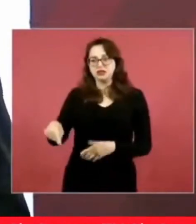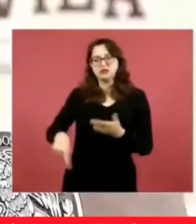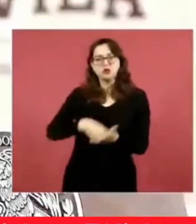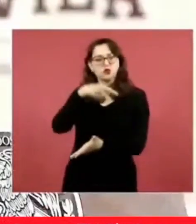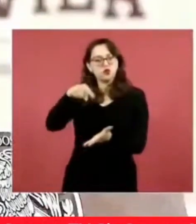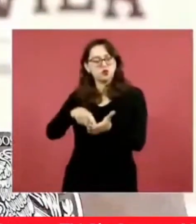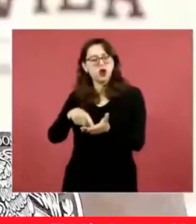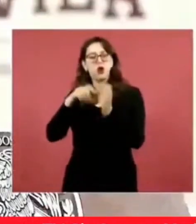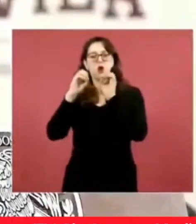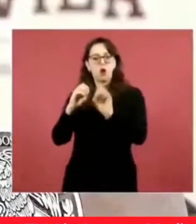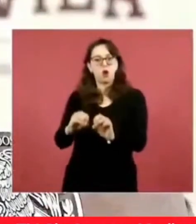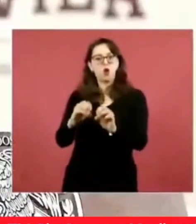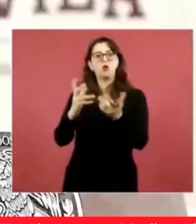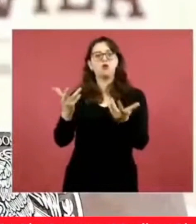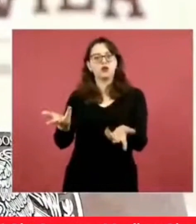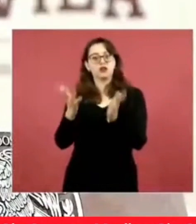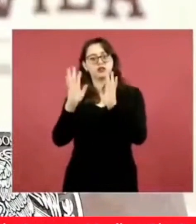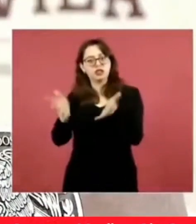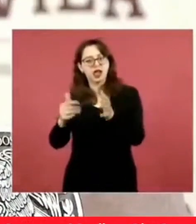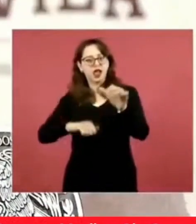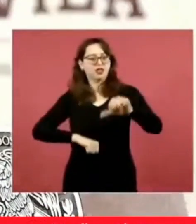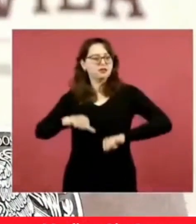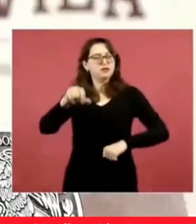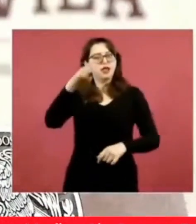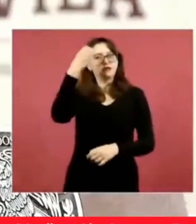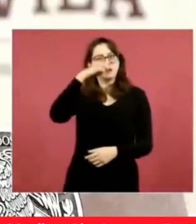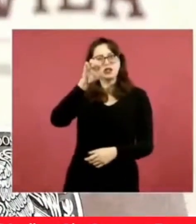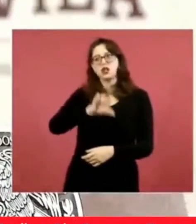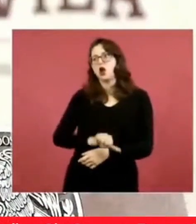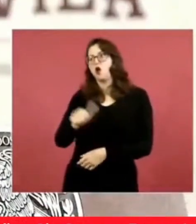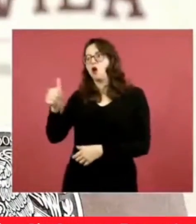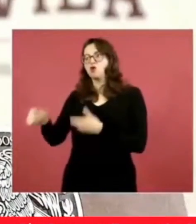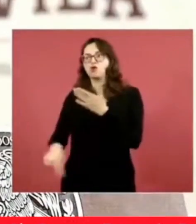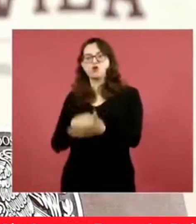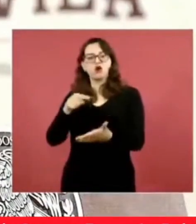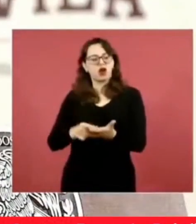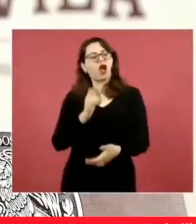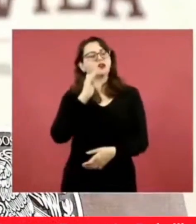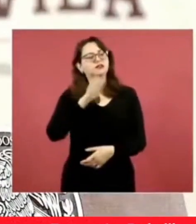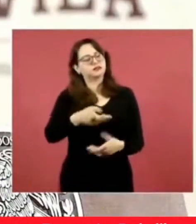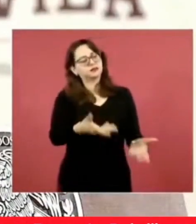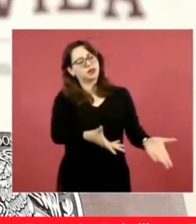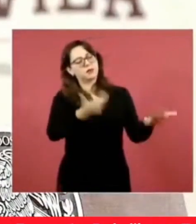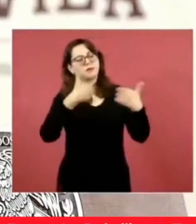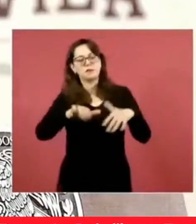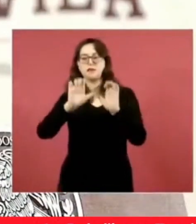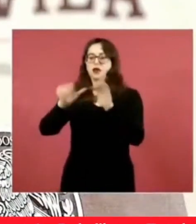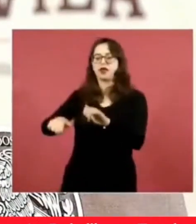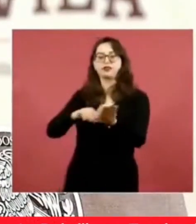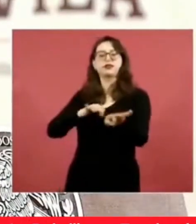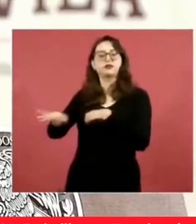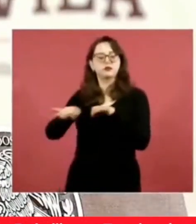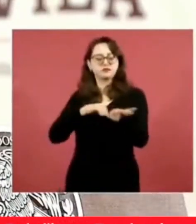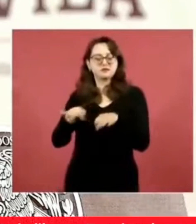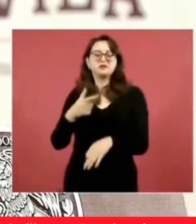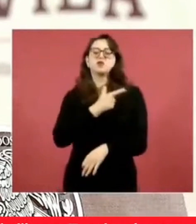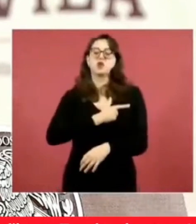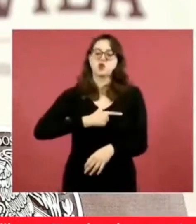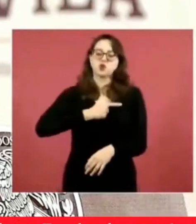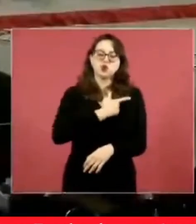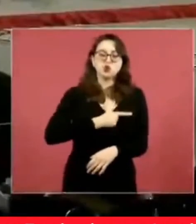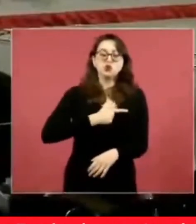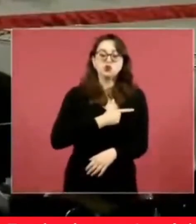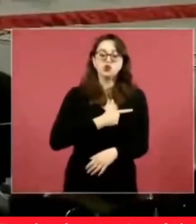con la actividad y experiencia reunida en el programa, pues en algún otro centro de trabajo. También y finalmente